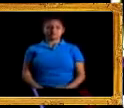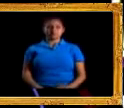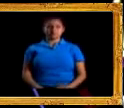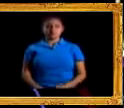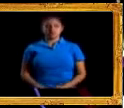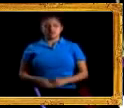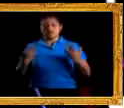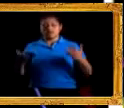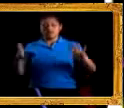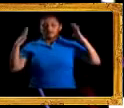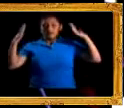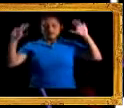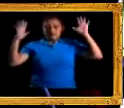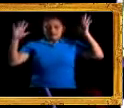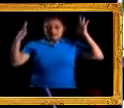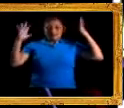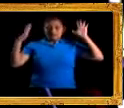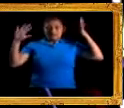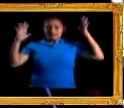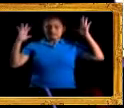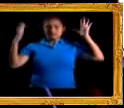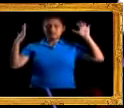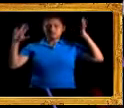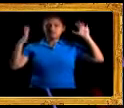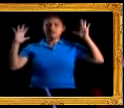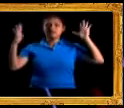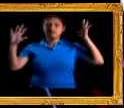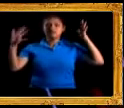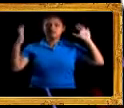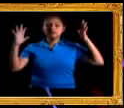Dele palmas al Rey de Reyes si se las va a dar.